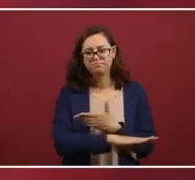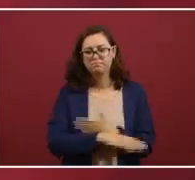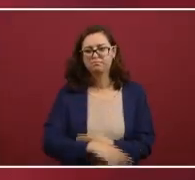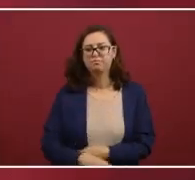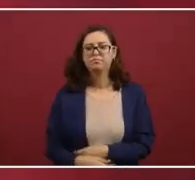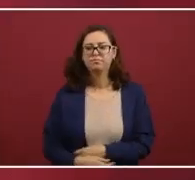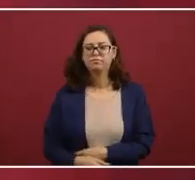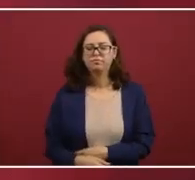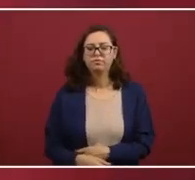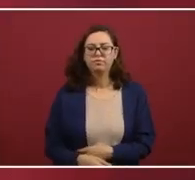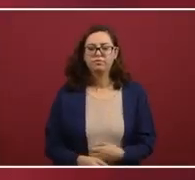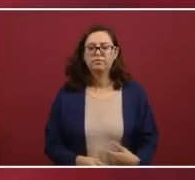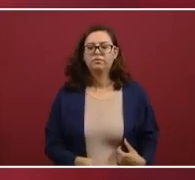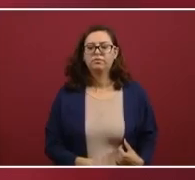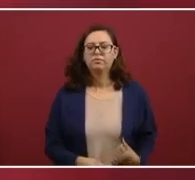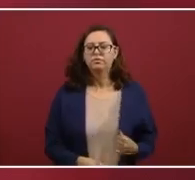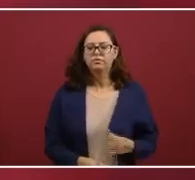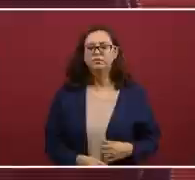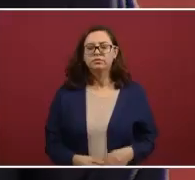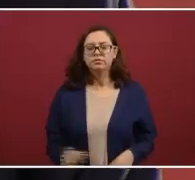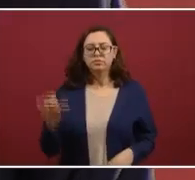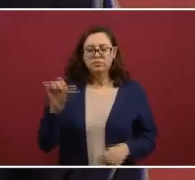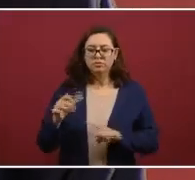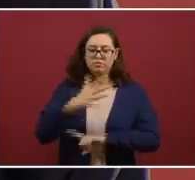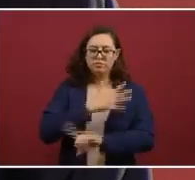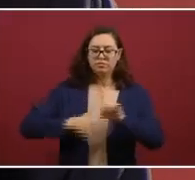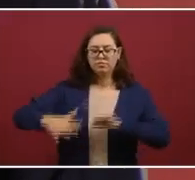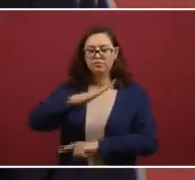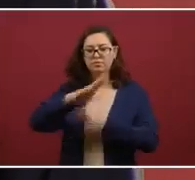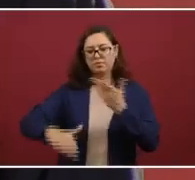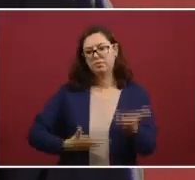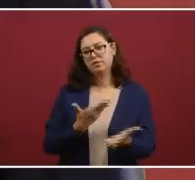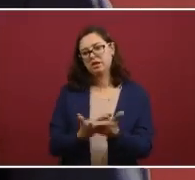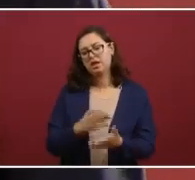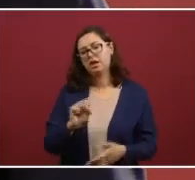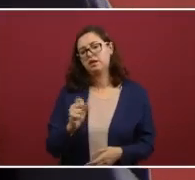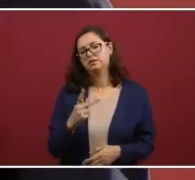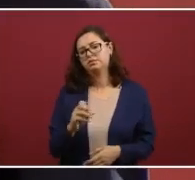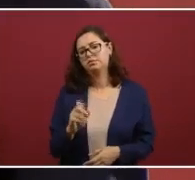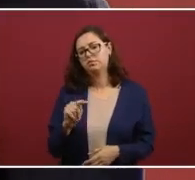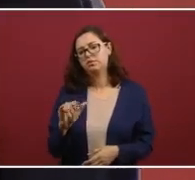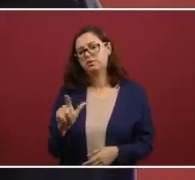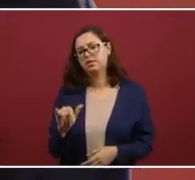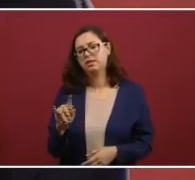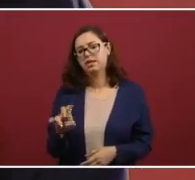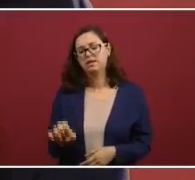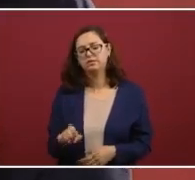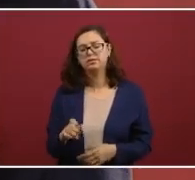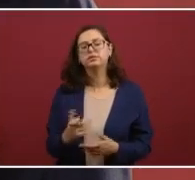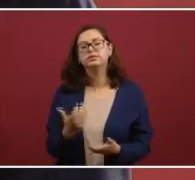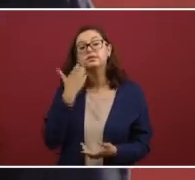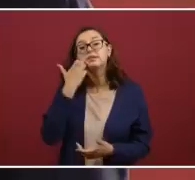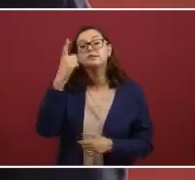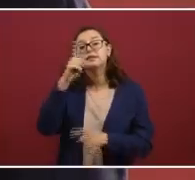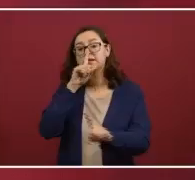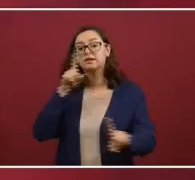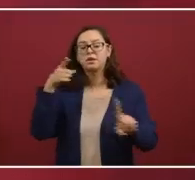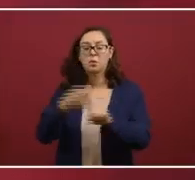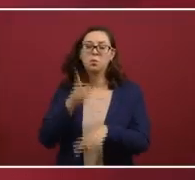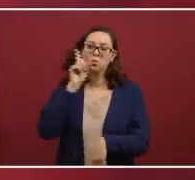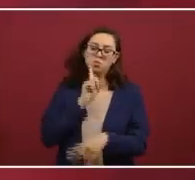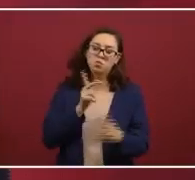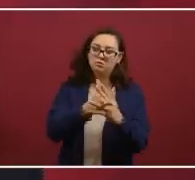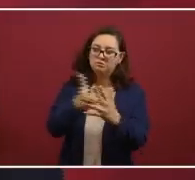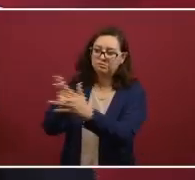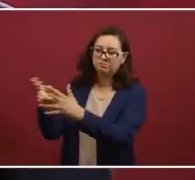es el contexto en que hoy se presenta esta iniciativa, la iniciativa Spotlight, que busca prevenir y combatir los feminicidios y la